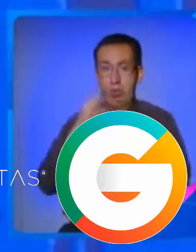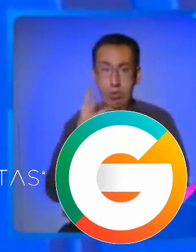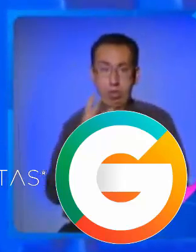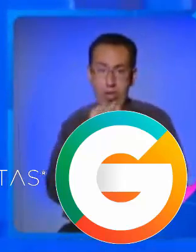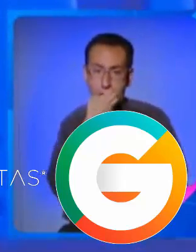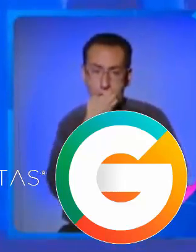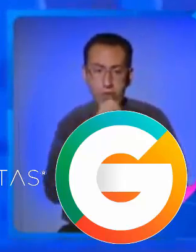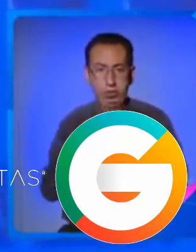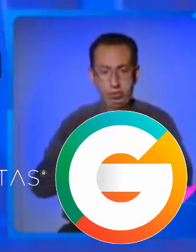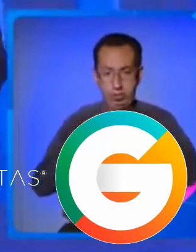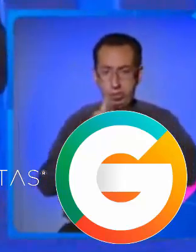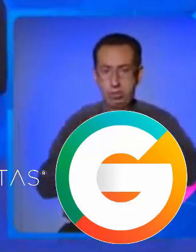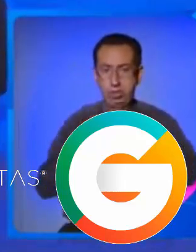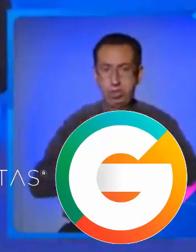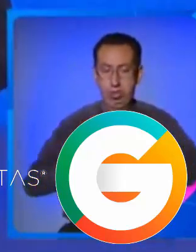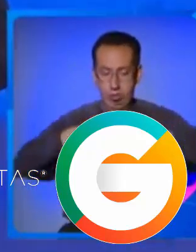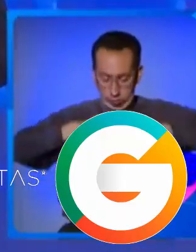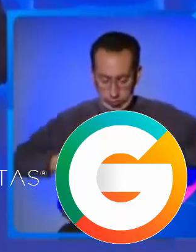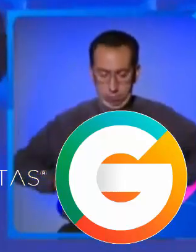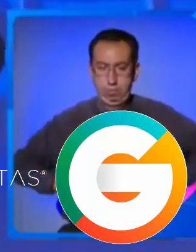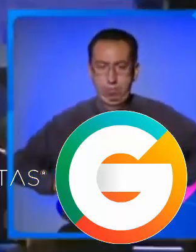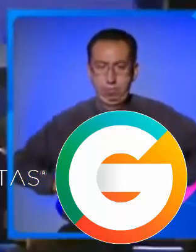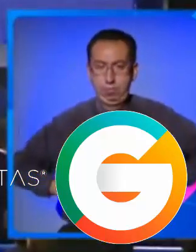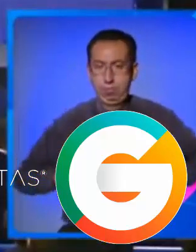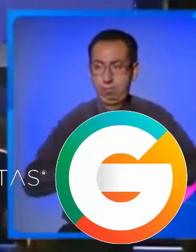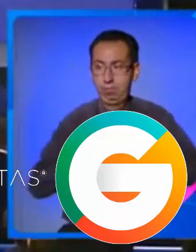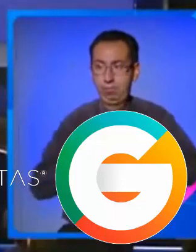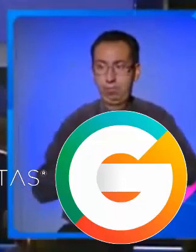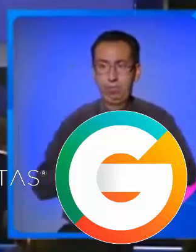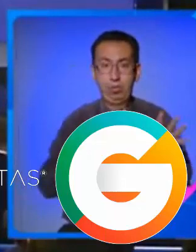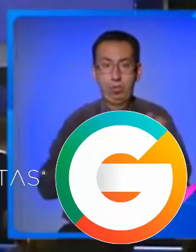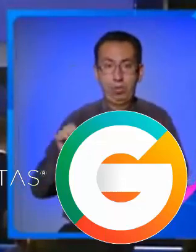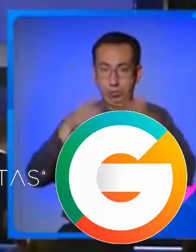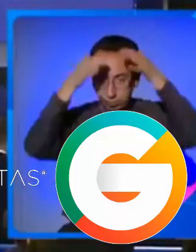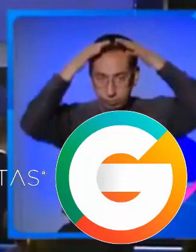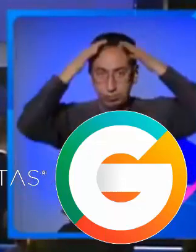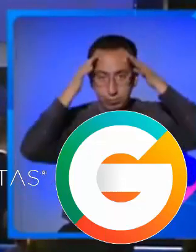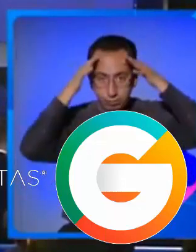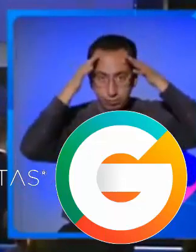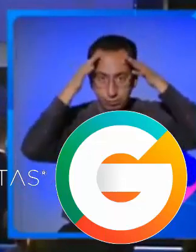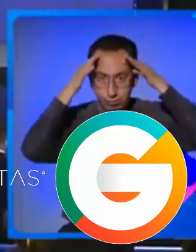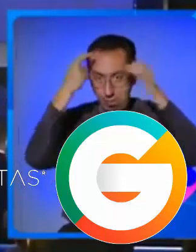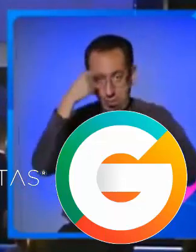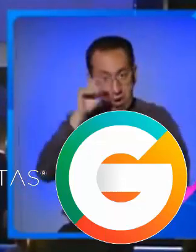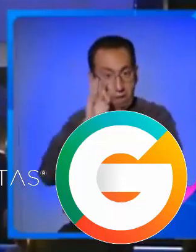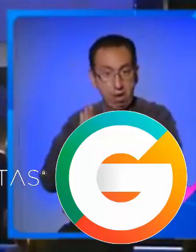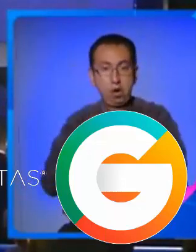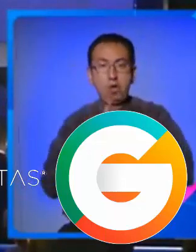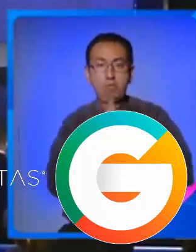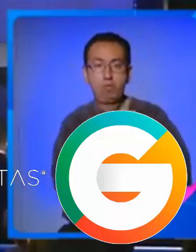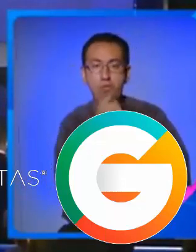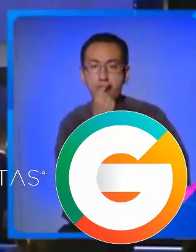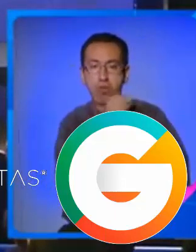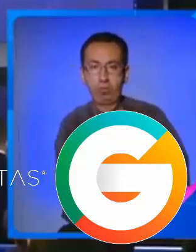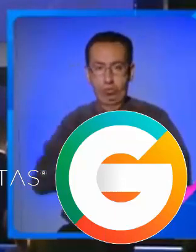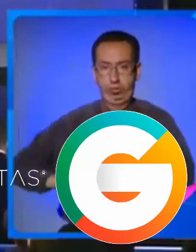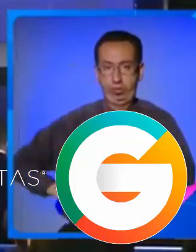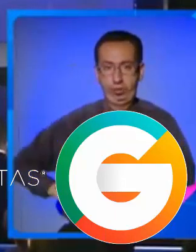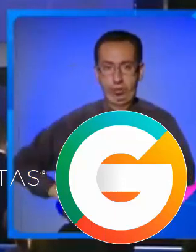portátiles, 725 chalecos y 464 cascos balísticos para las policías municipales.